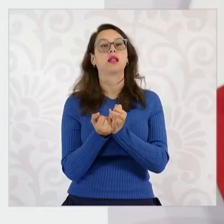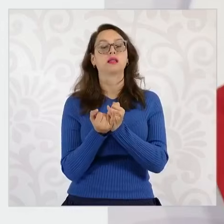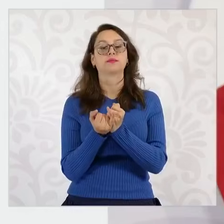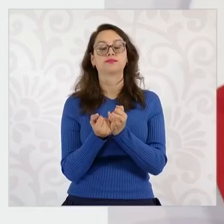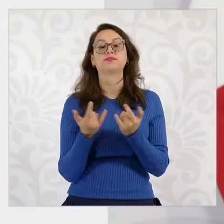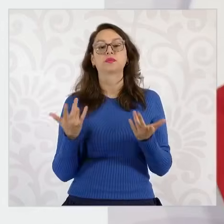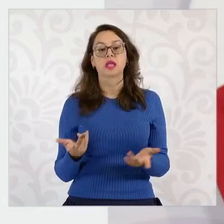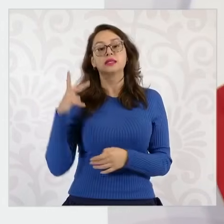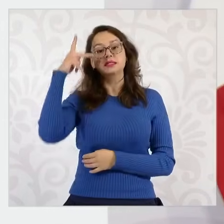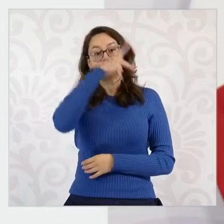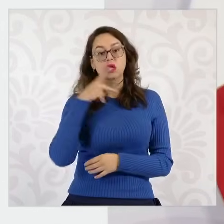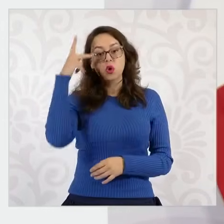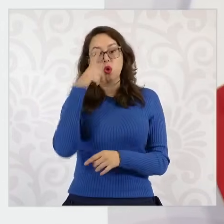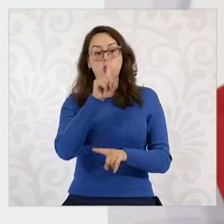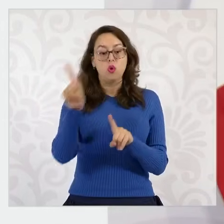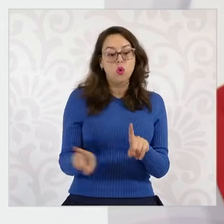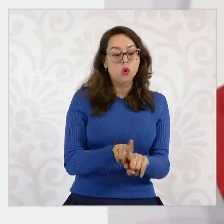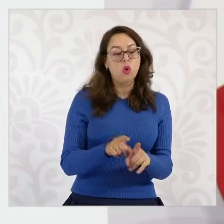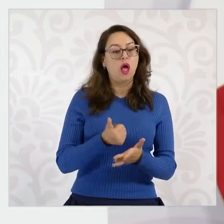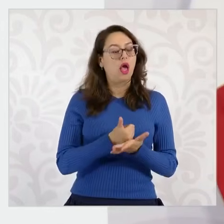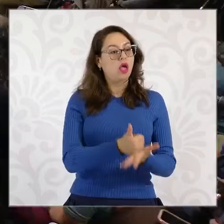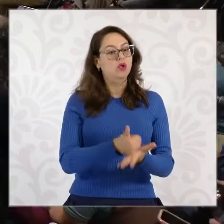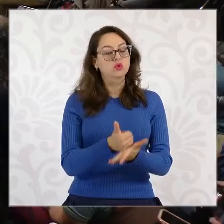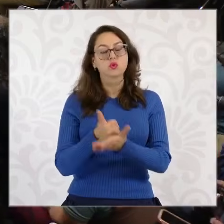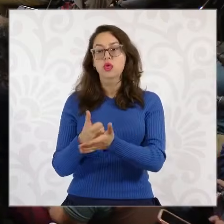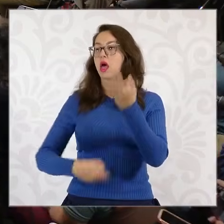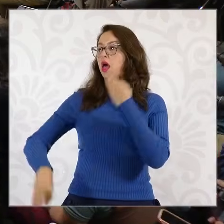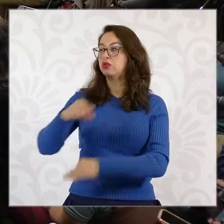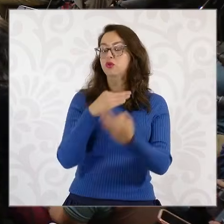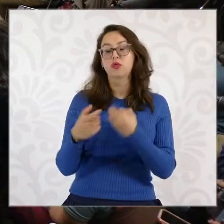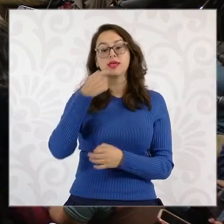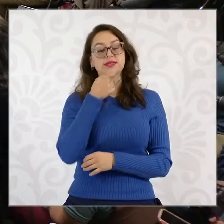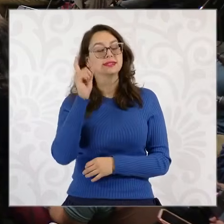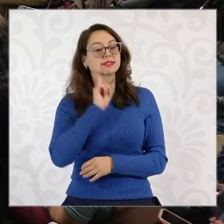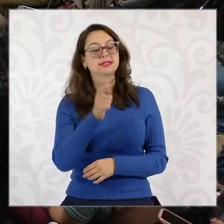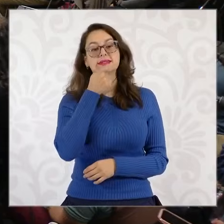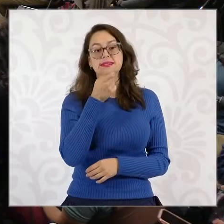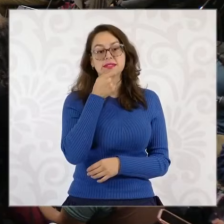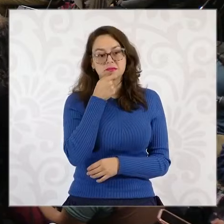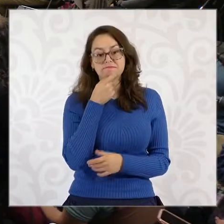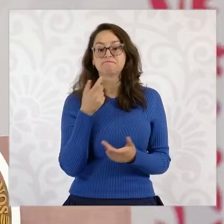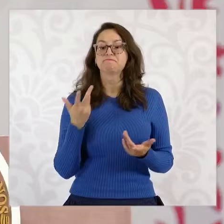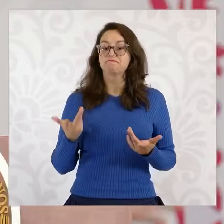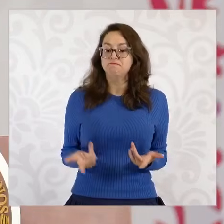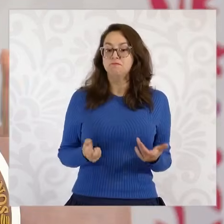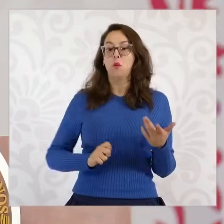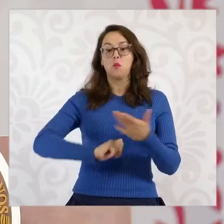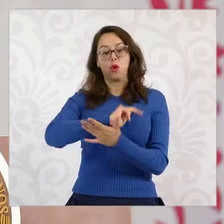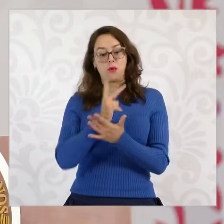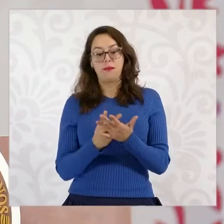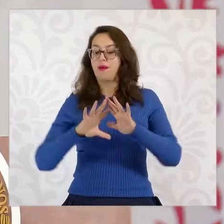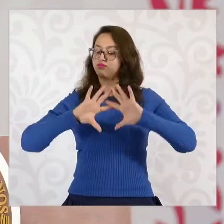el apoyo psicológico a todas las niñas y los niños. Entonces, es un programa